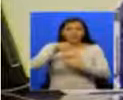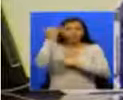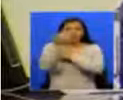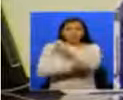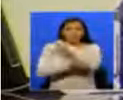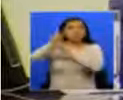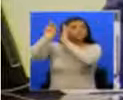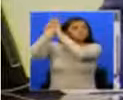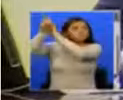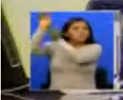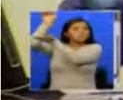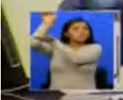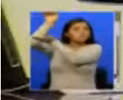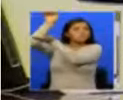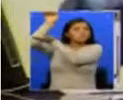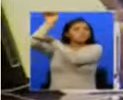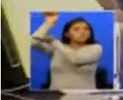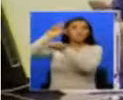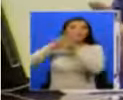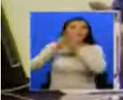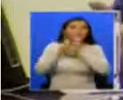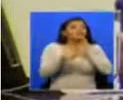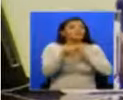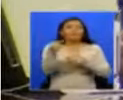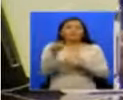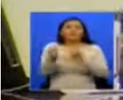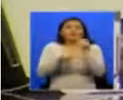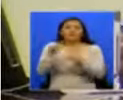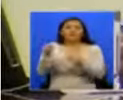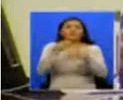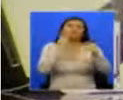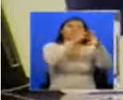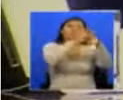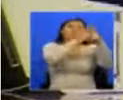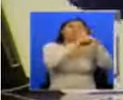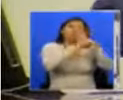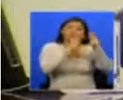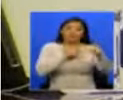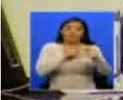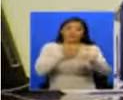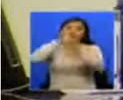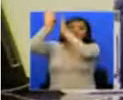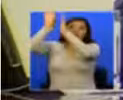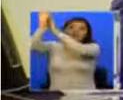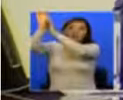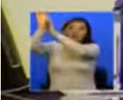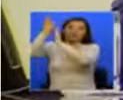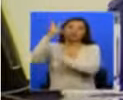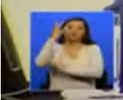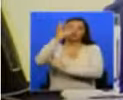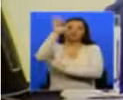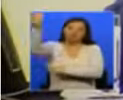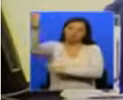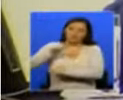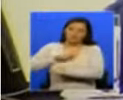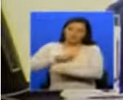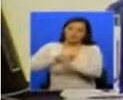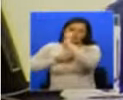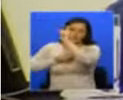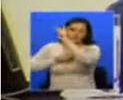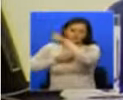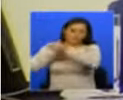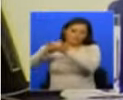si tiene déficit va a tener que financiarse, pedir prestado, y pedíamos prestado el 8%, 2 mil millones, esos 2 mil millones están fuera del país en los fondos de